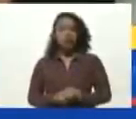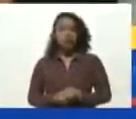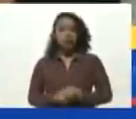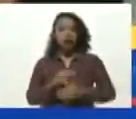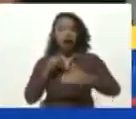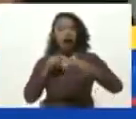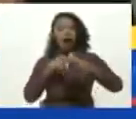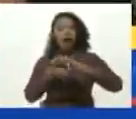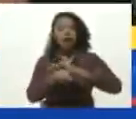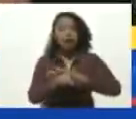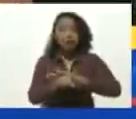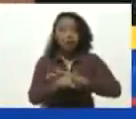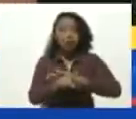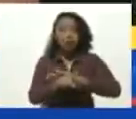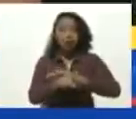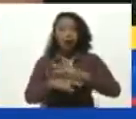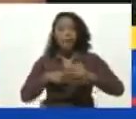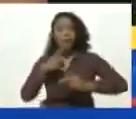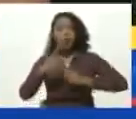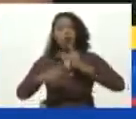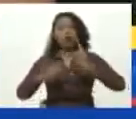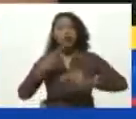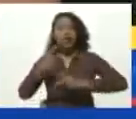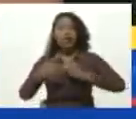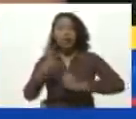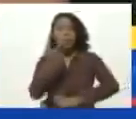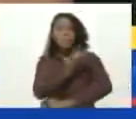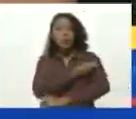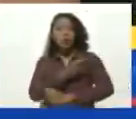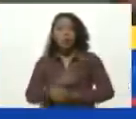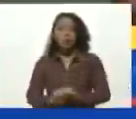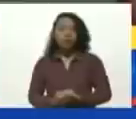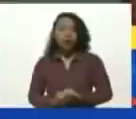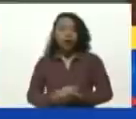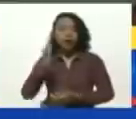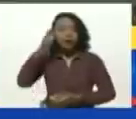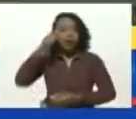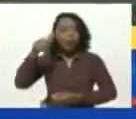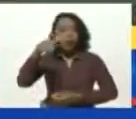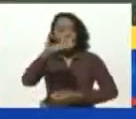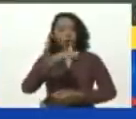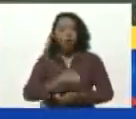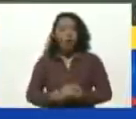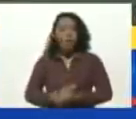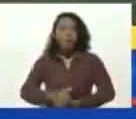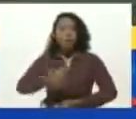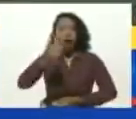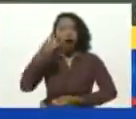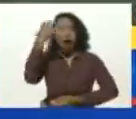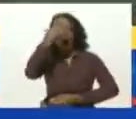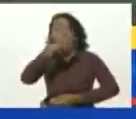acceder al proceso de vacunación de la población más joven.